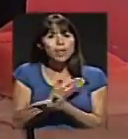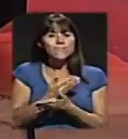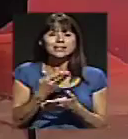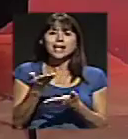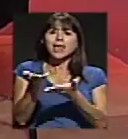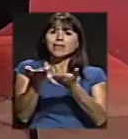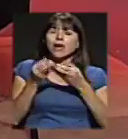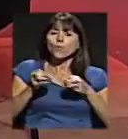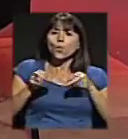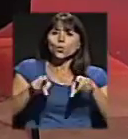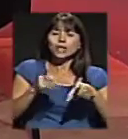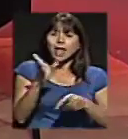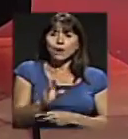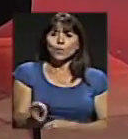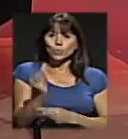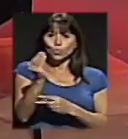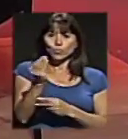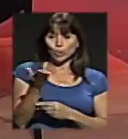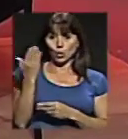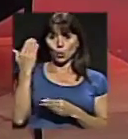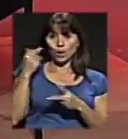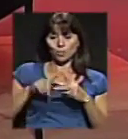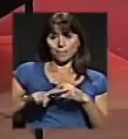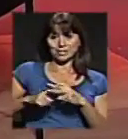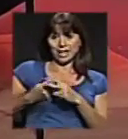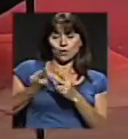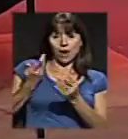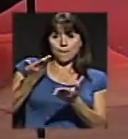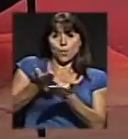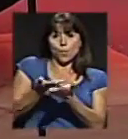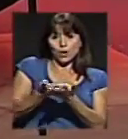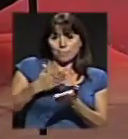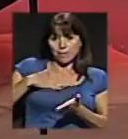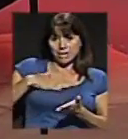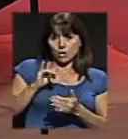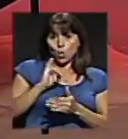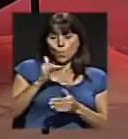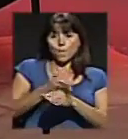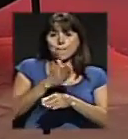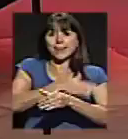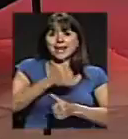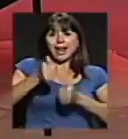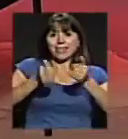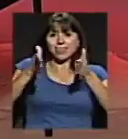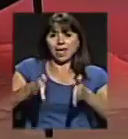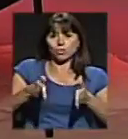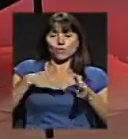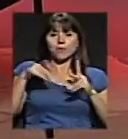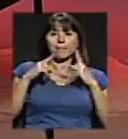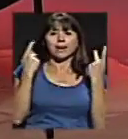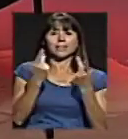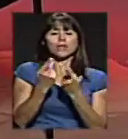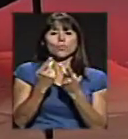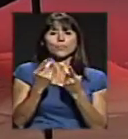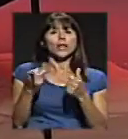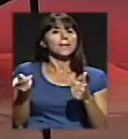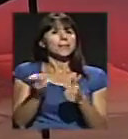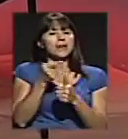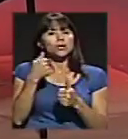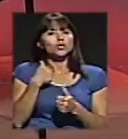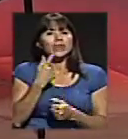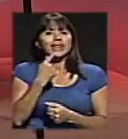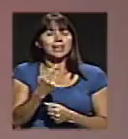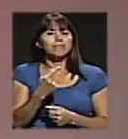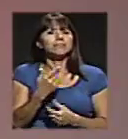juventud. Cuando empezaron a proponerme como precandidato a lo interno de mi partido, lo primero que yo planteé es que me gustaría ver